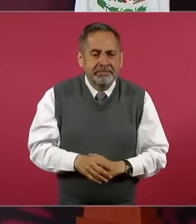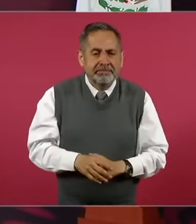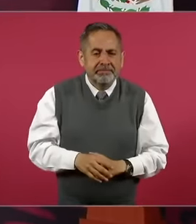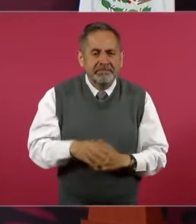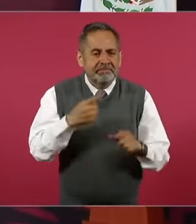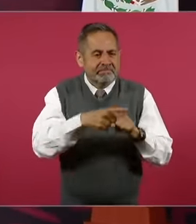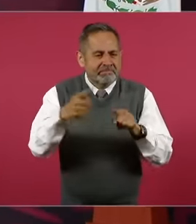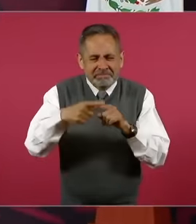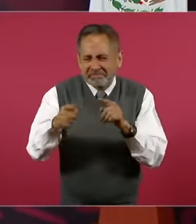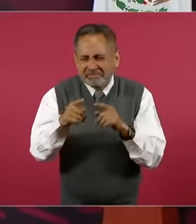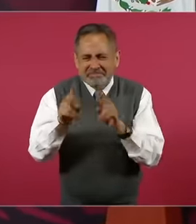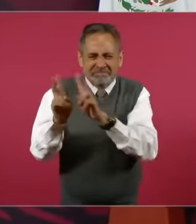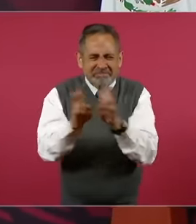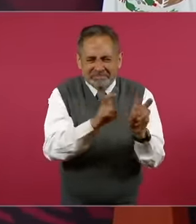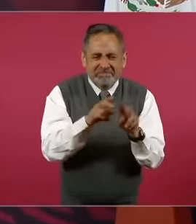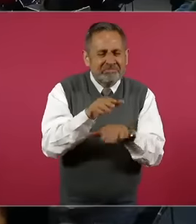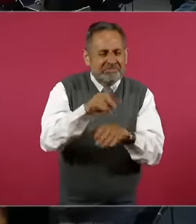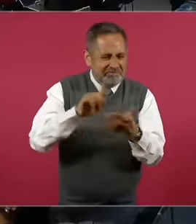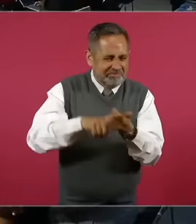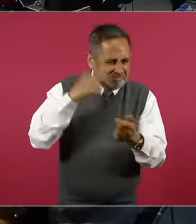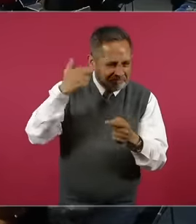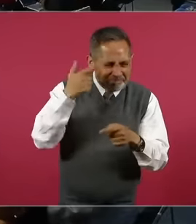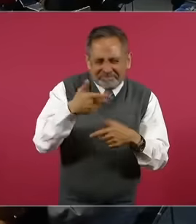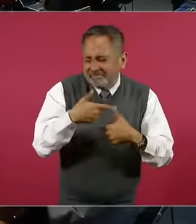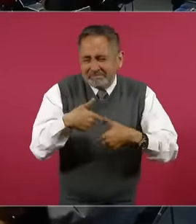de todo tipo.